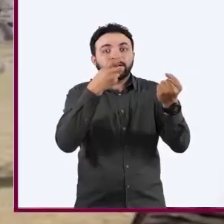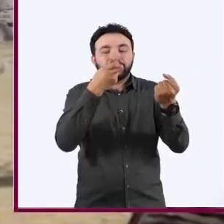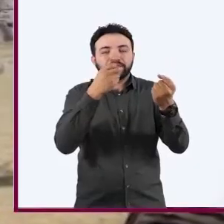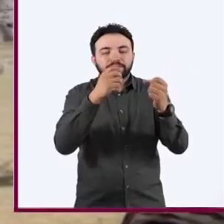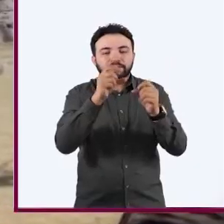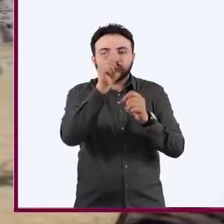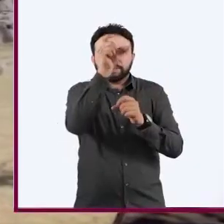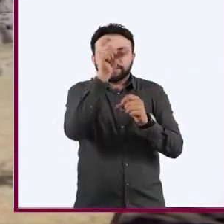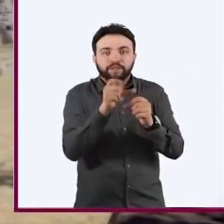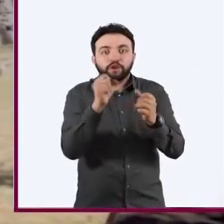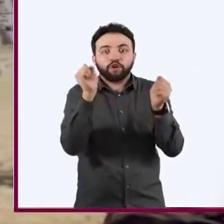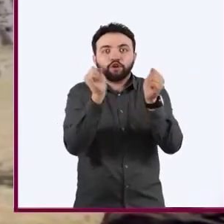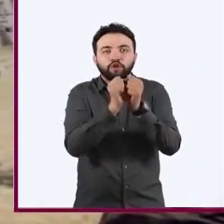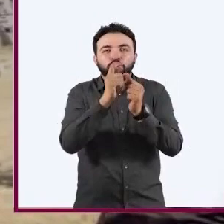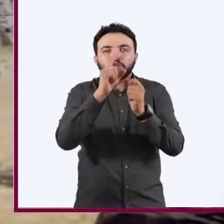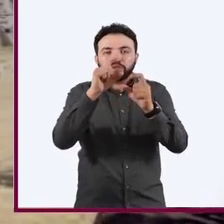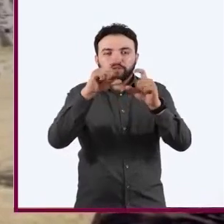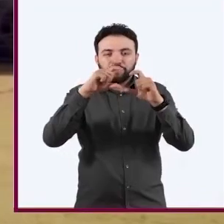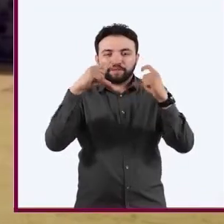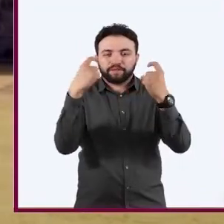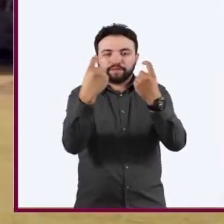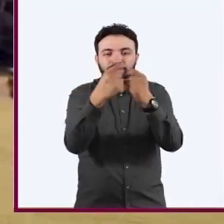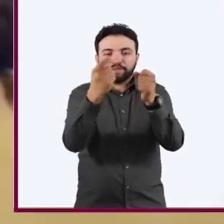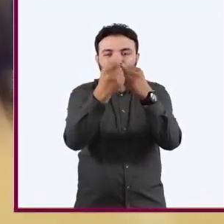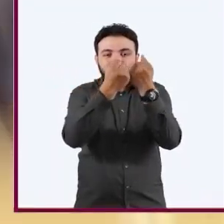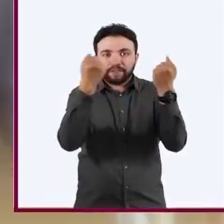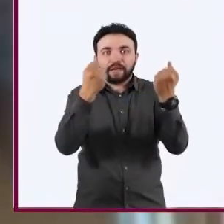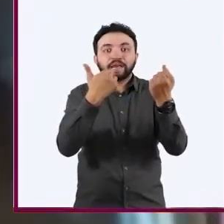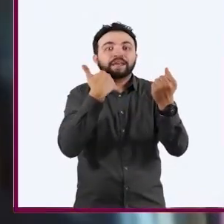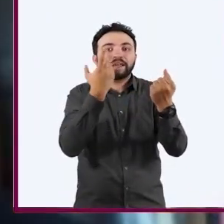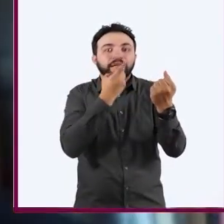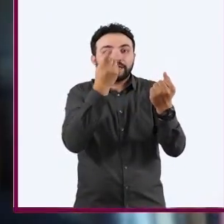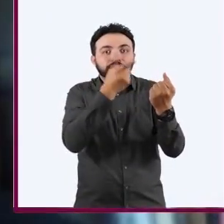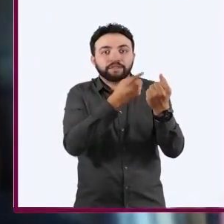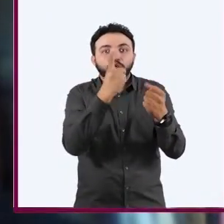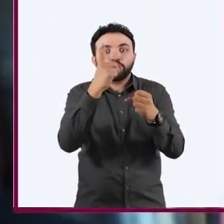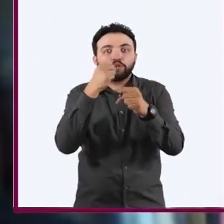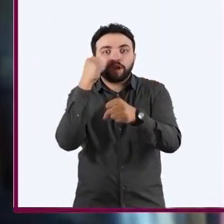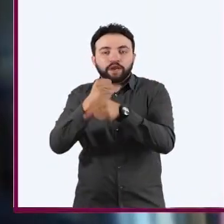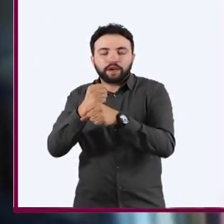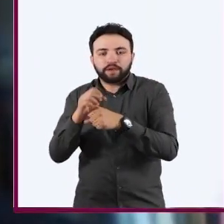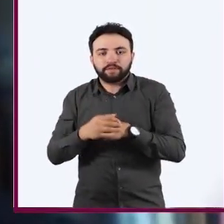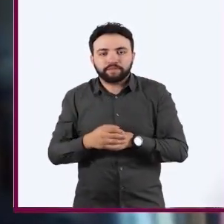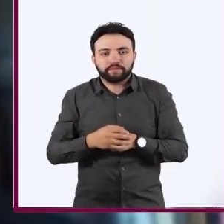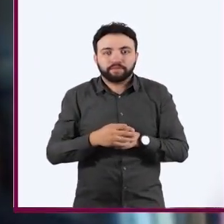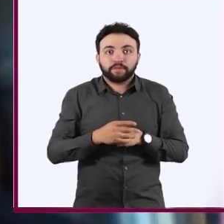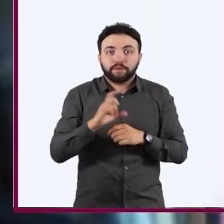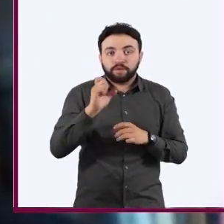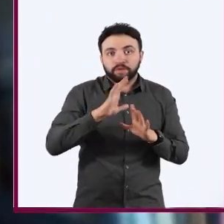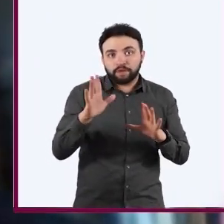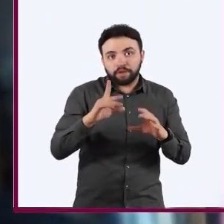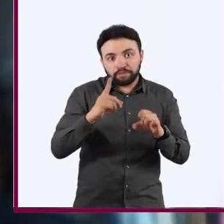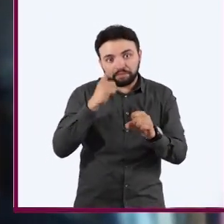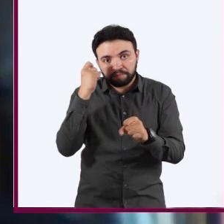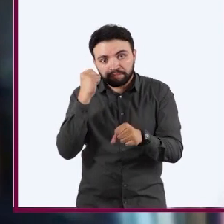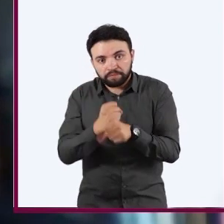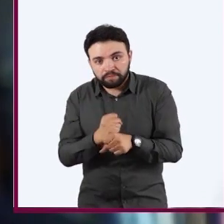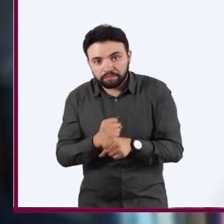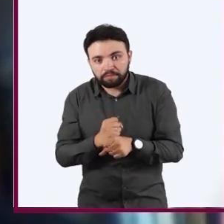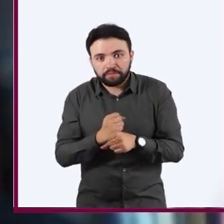amarre era un indicador de año. Bueno, en cuanto a la cuestión del año, pues fueron los glifos,